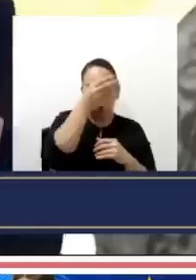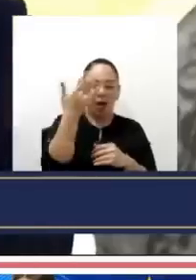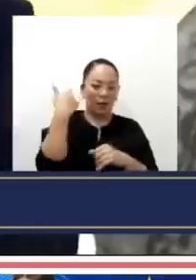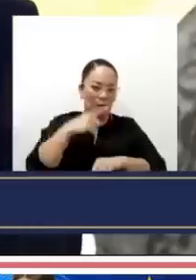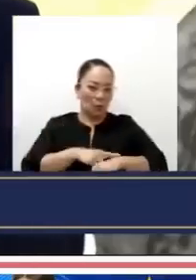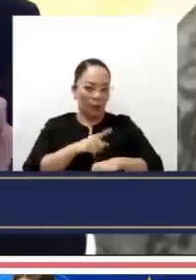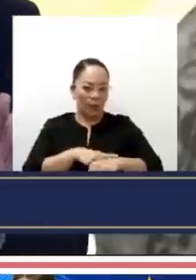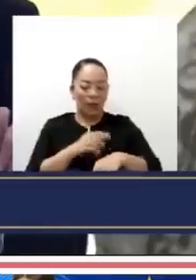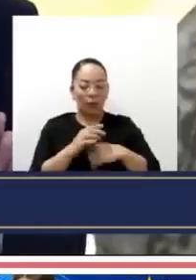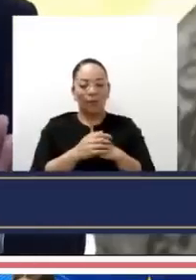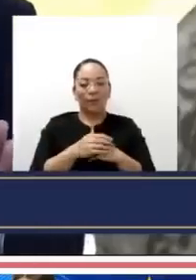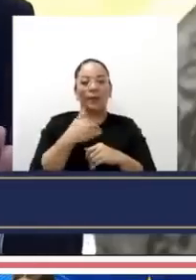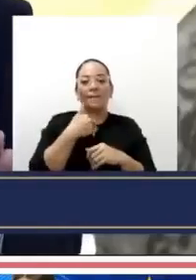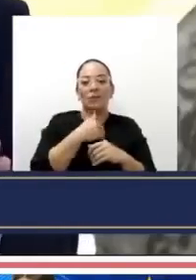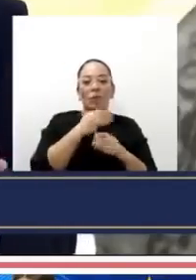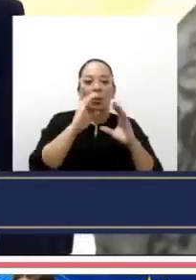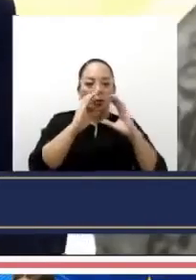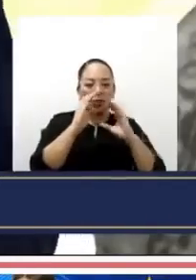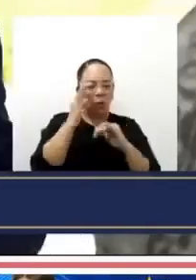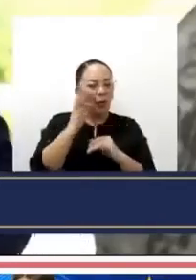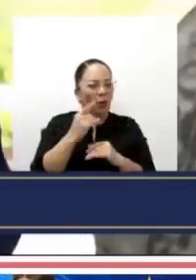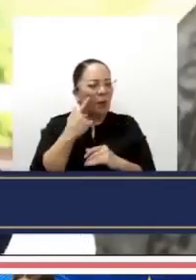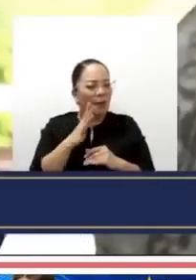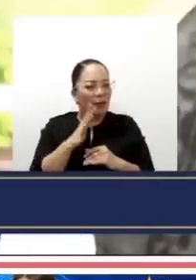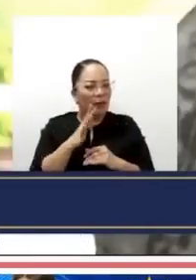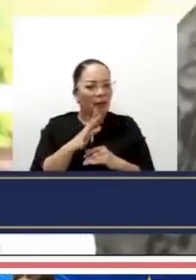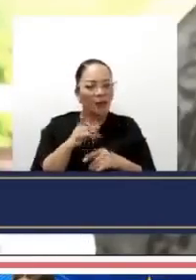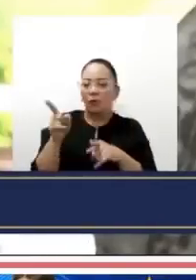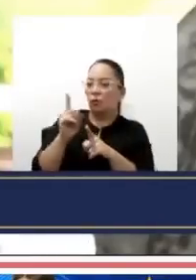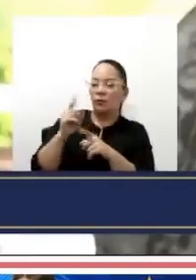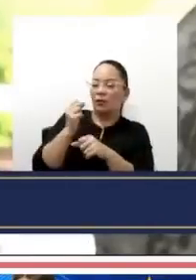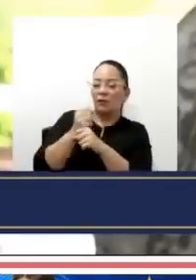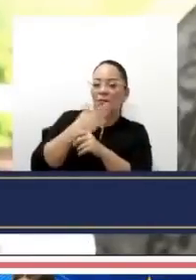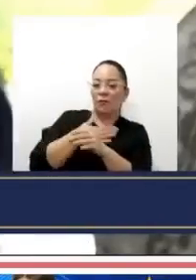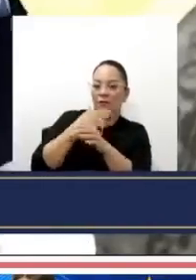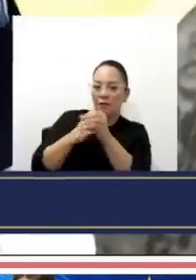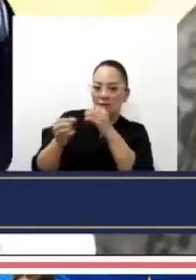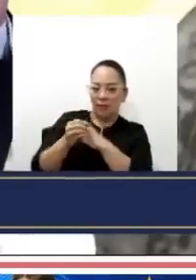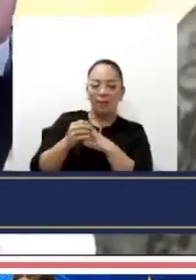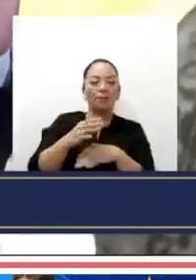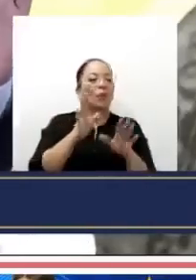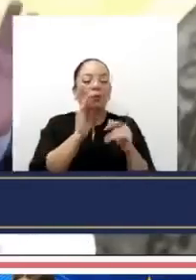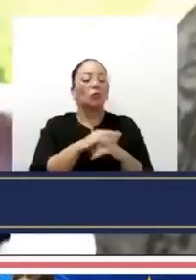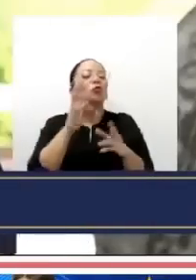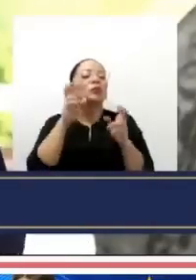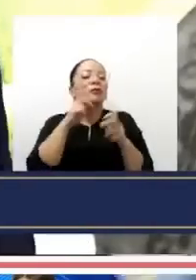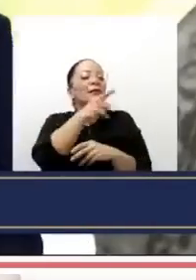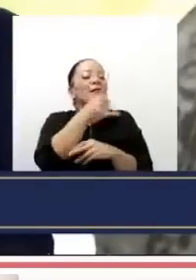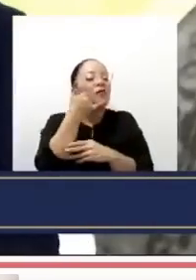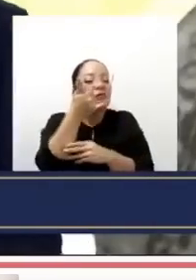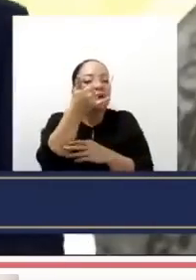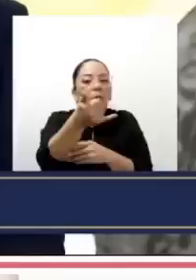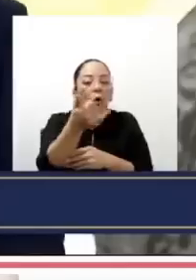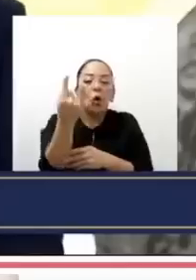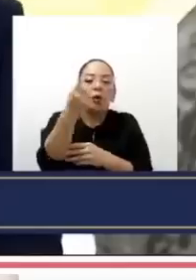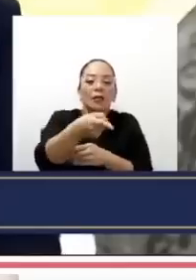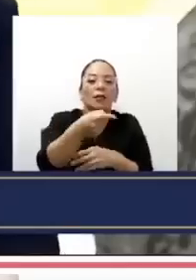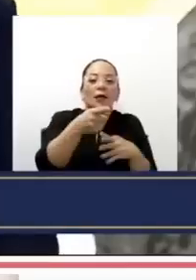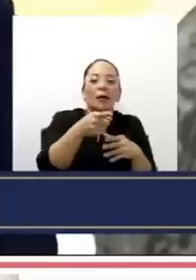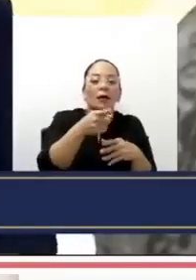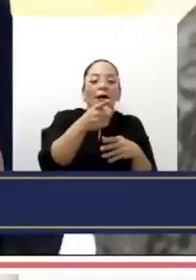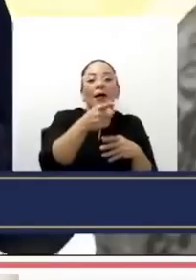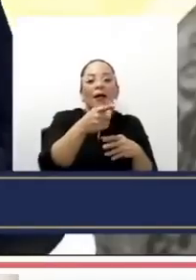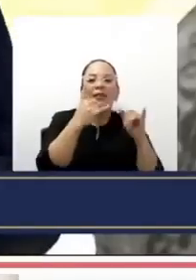momento ministro de Comunicación, me parece. No, trabajaba en mi despacho. Trabajaba. Bueno, lo llamó y le ordenó poner la